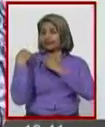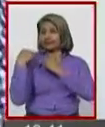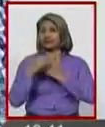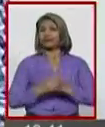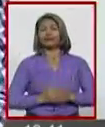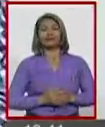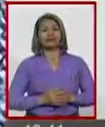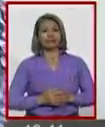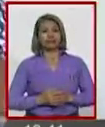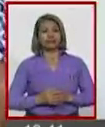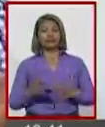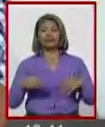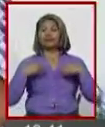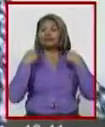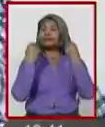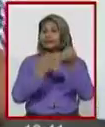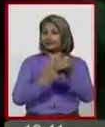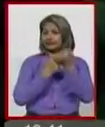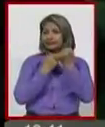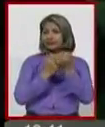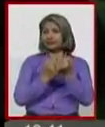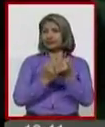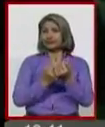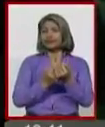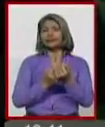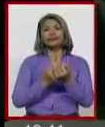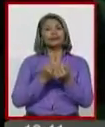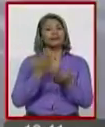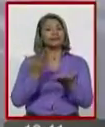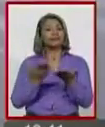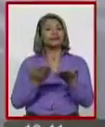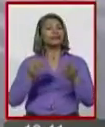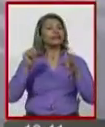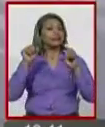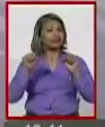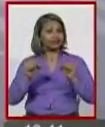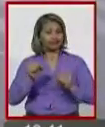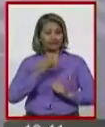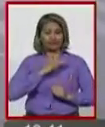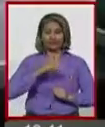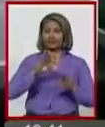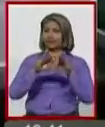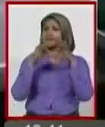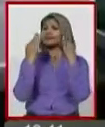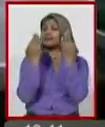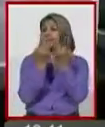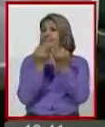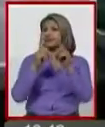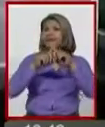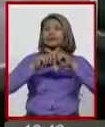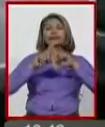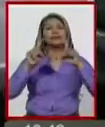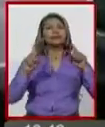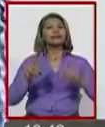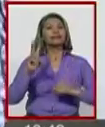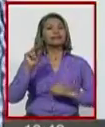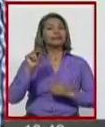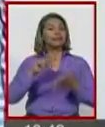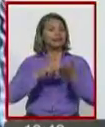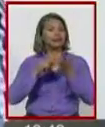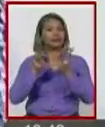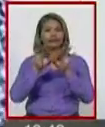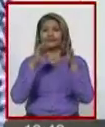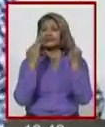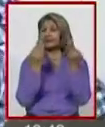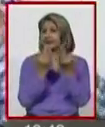responsables. Ahora, le brindamos todo el apoyo a medida del alcance del gobierno municipal a la familia, pero eso no reconoce a